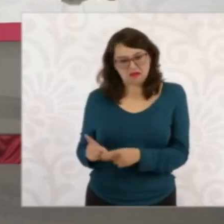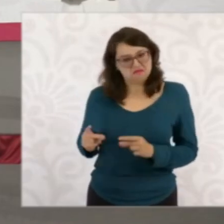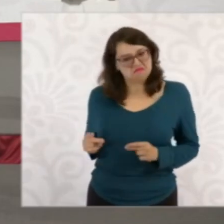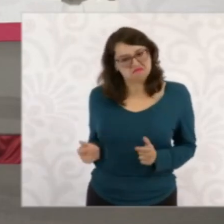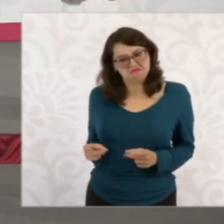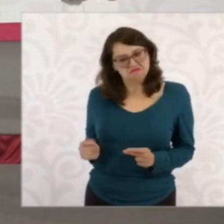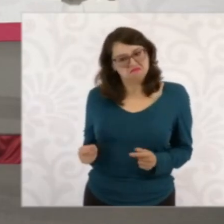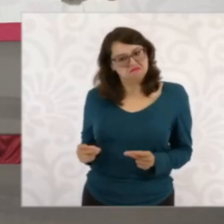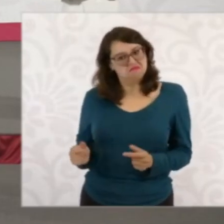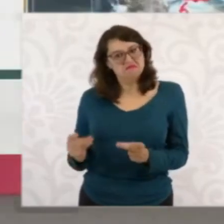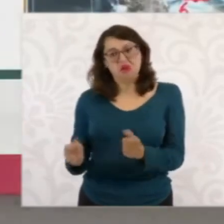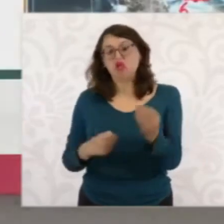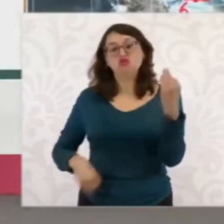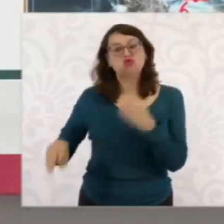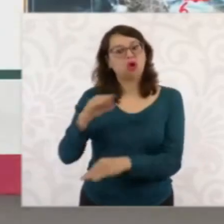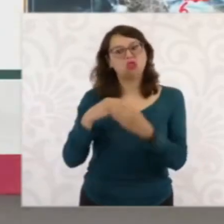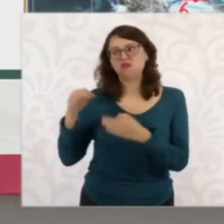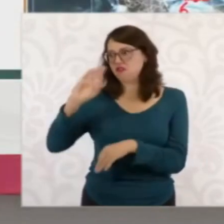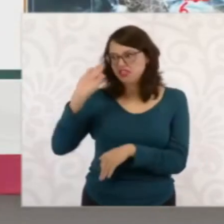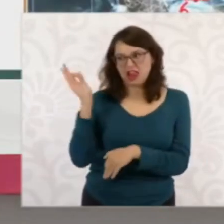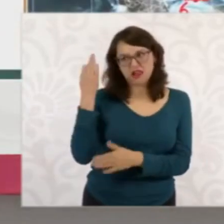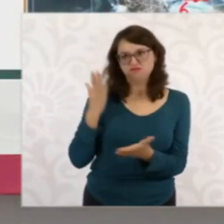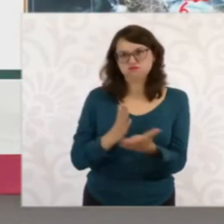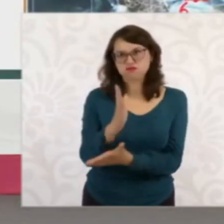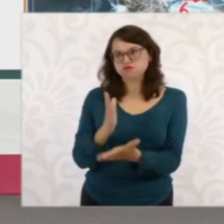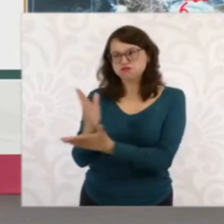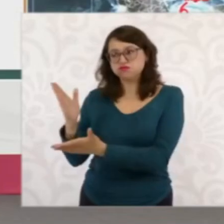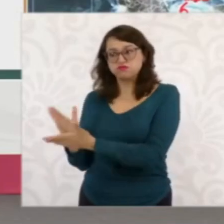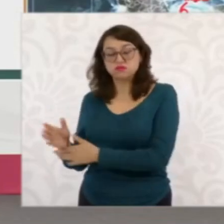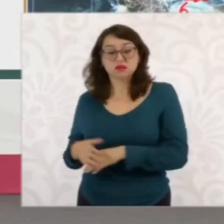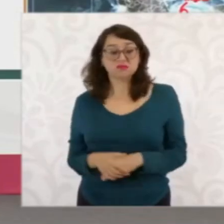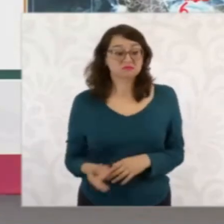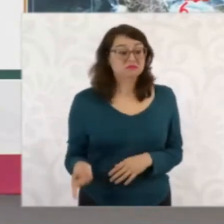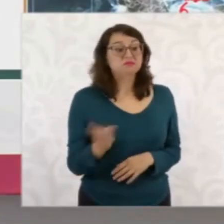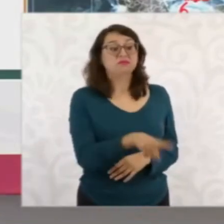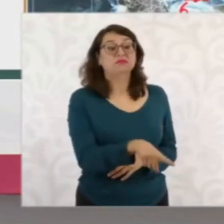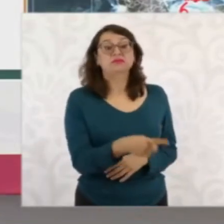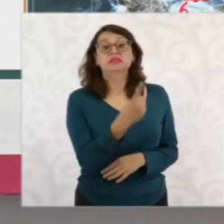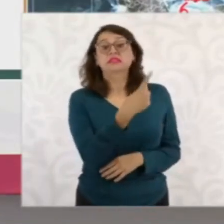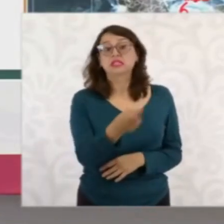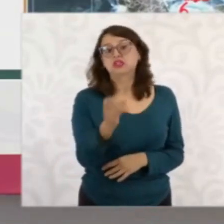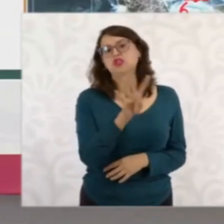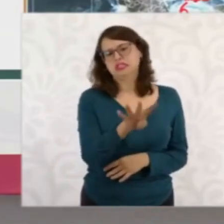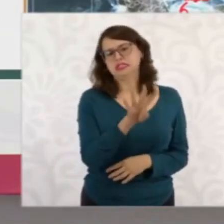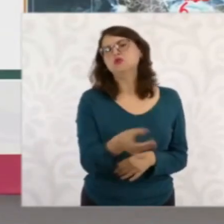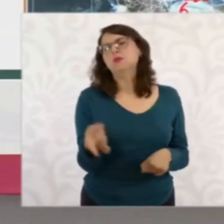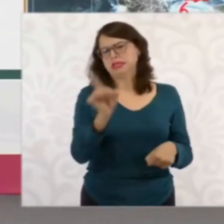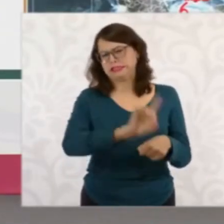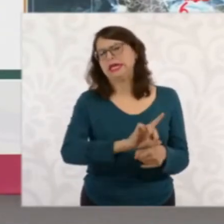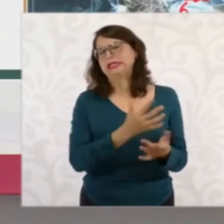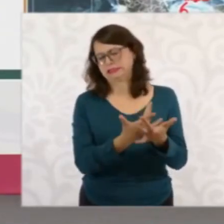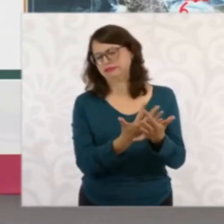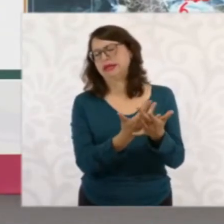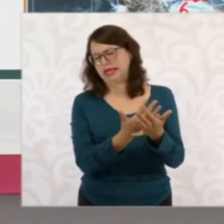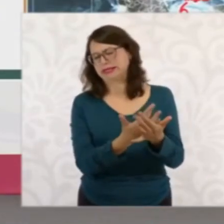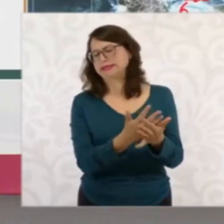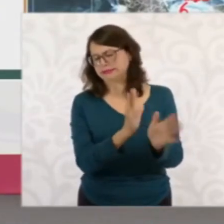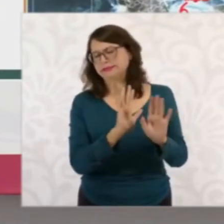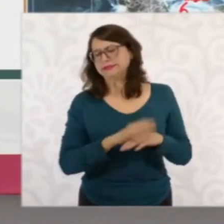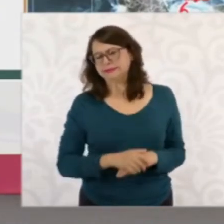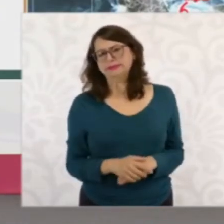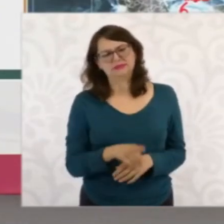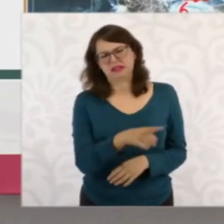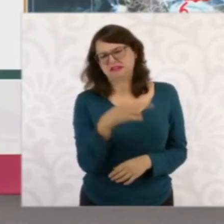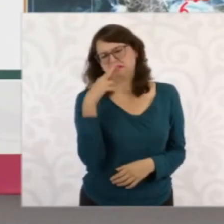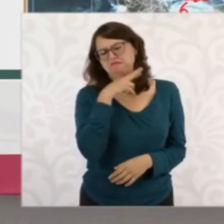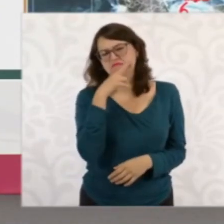había habilitado toda la red federal. Y aquí nada más se tardaron 119 días para empezar. Hubo todos